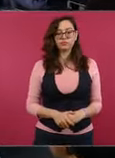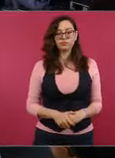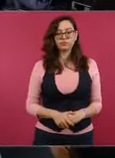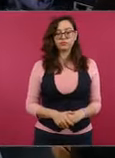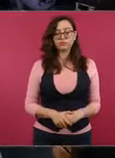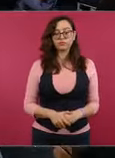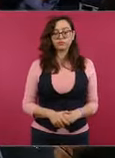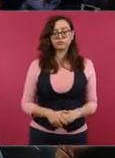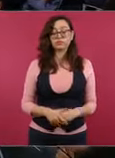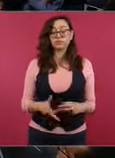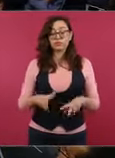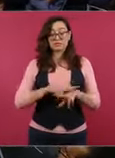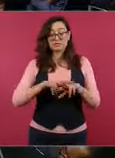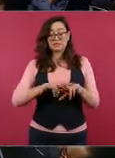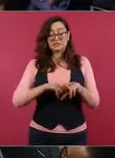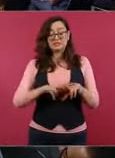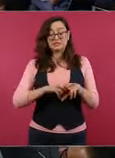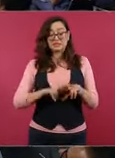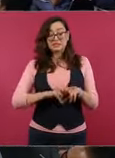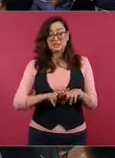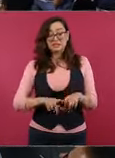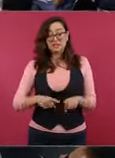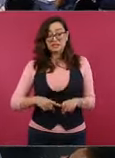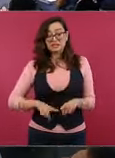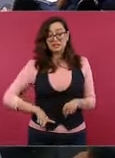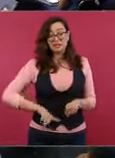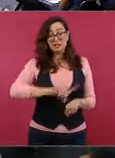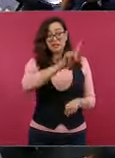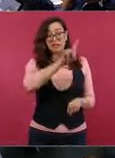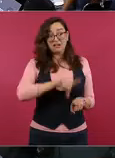la comunicación para allá.